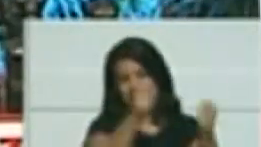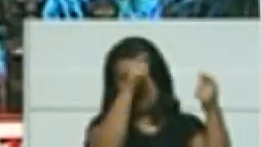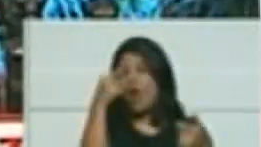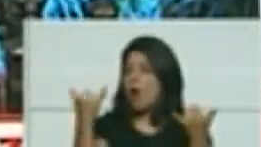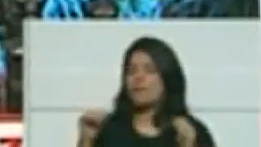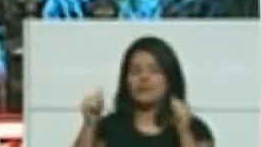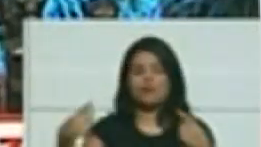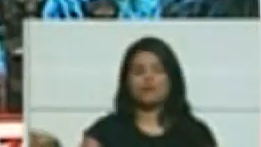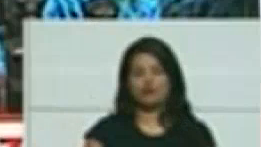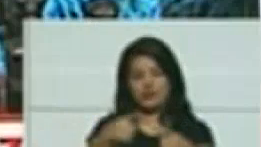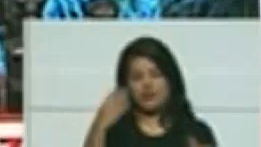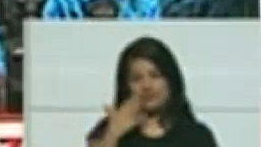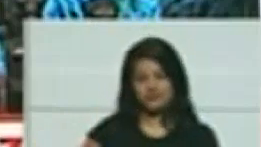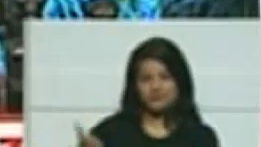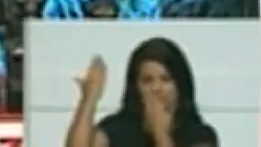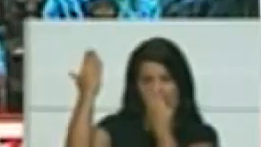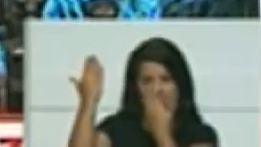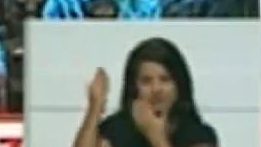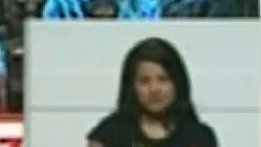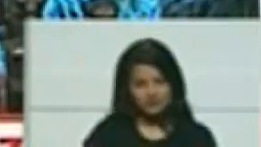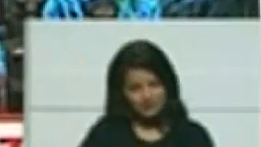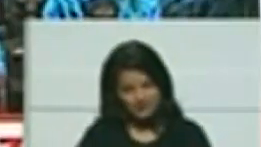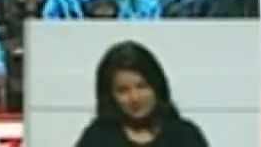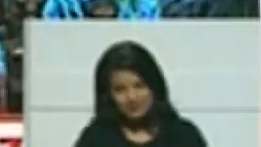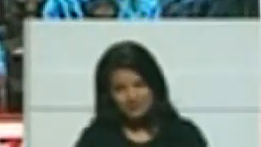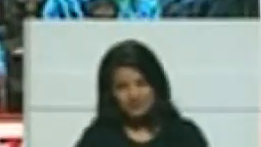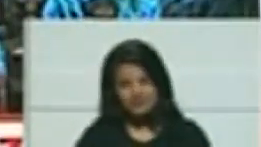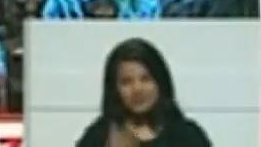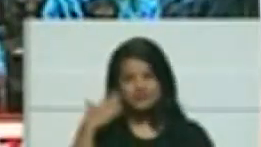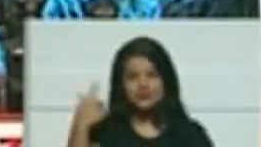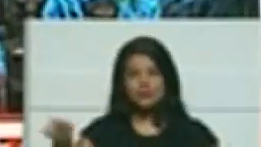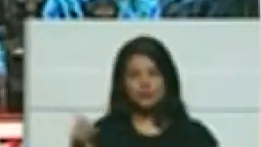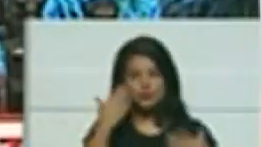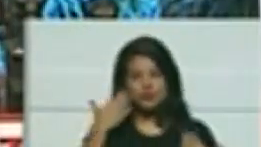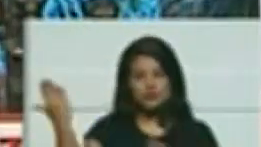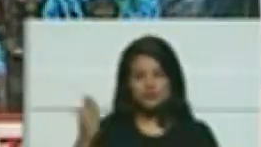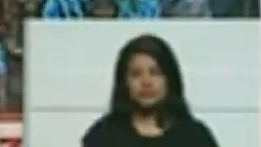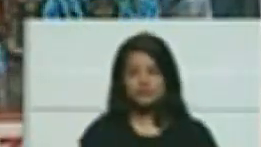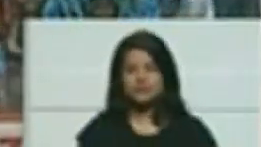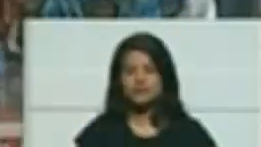Esa es la realidad de Venezuela, una realidad que apenas se refleja en los medios estatales.